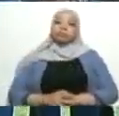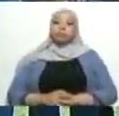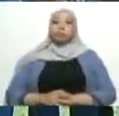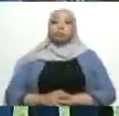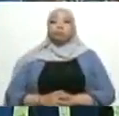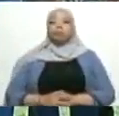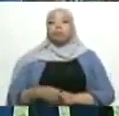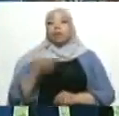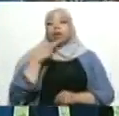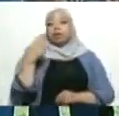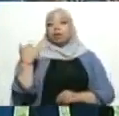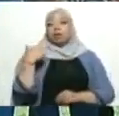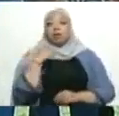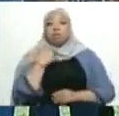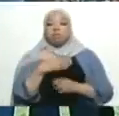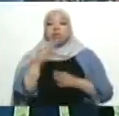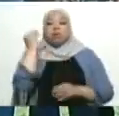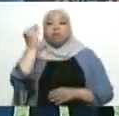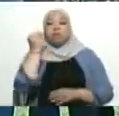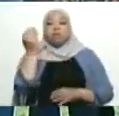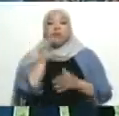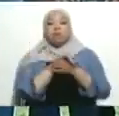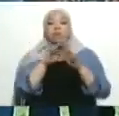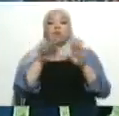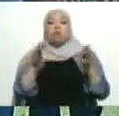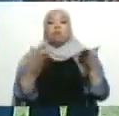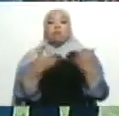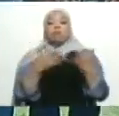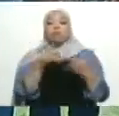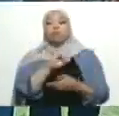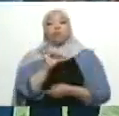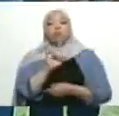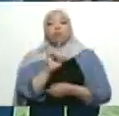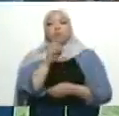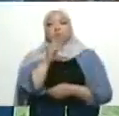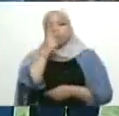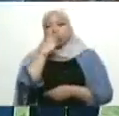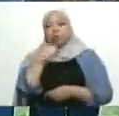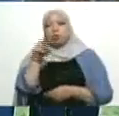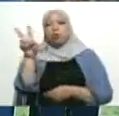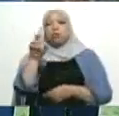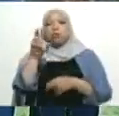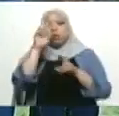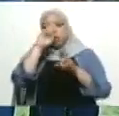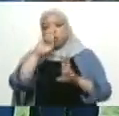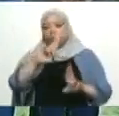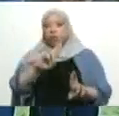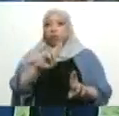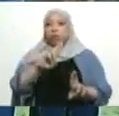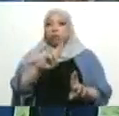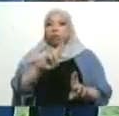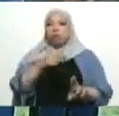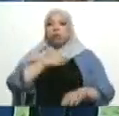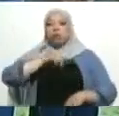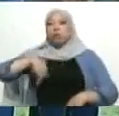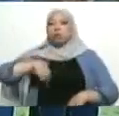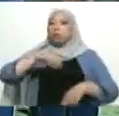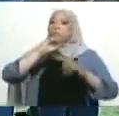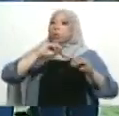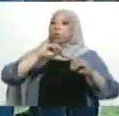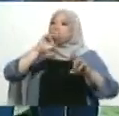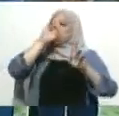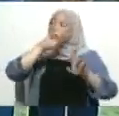de pensar que son los amos del mundo. Nosotros humildemente solo pedimos respeto. Solo pedimos respeto. Que